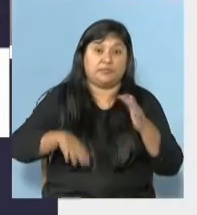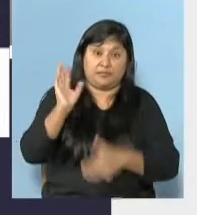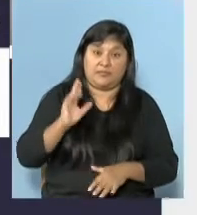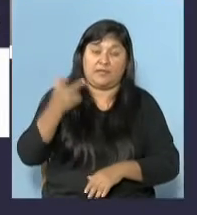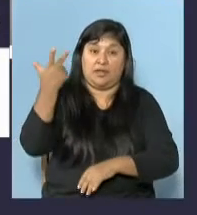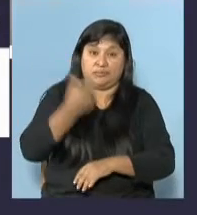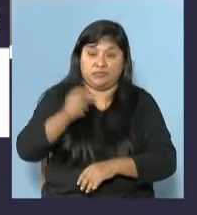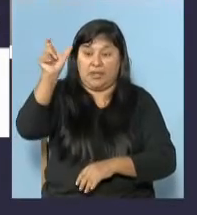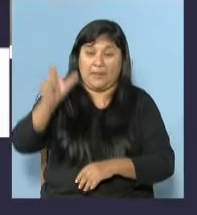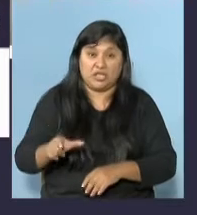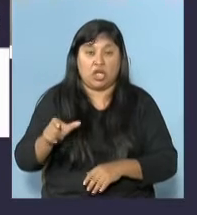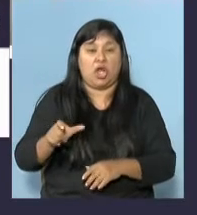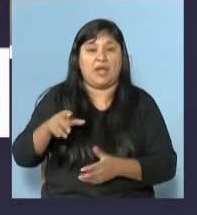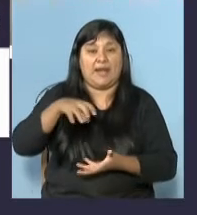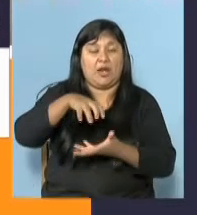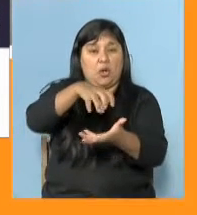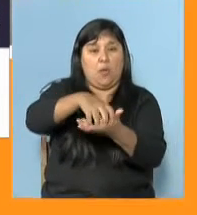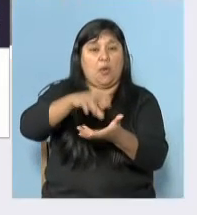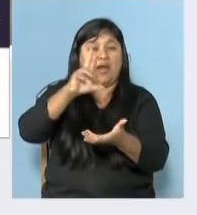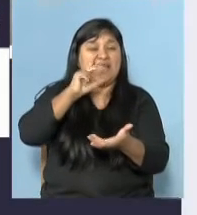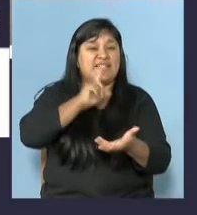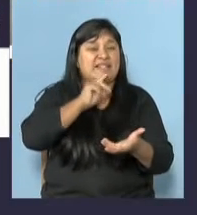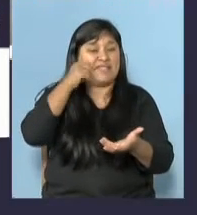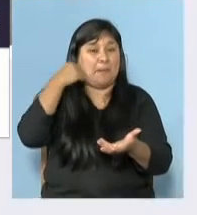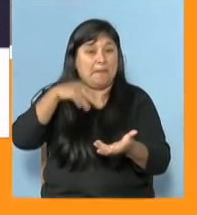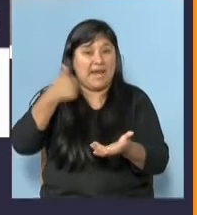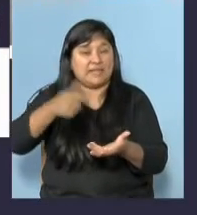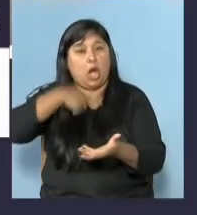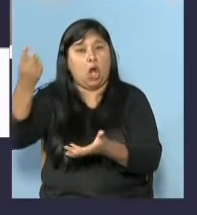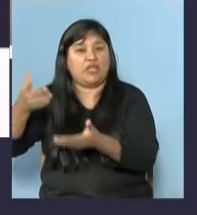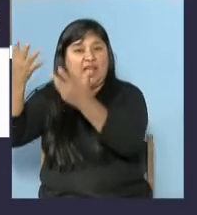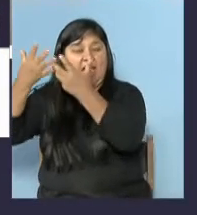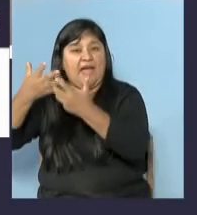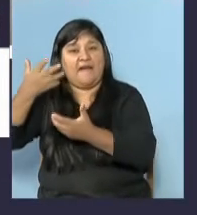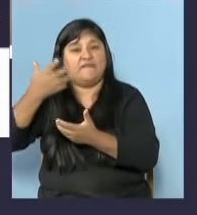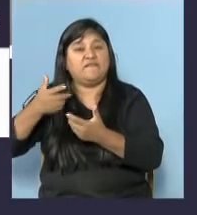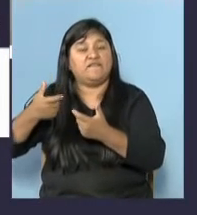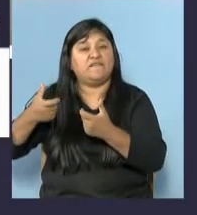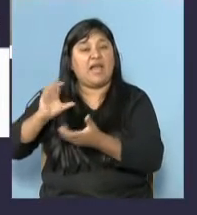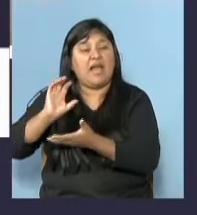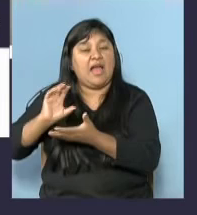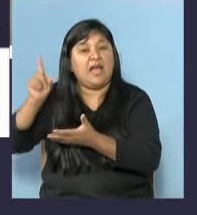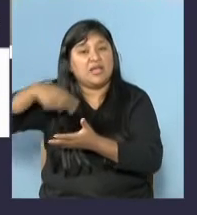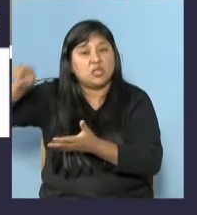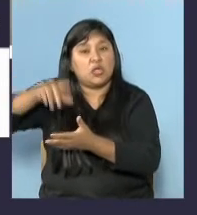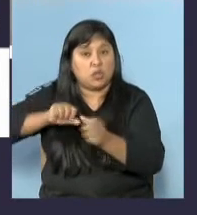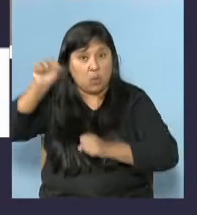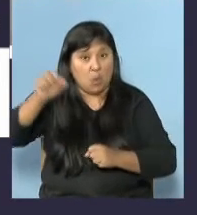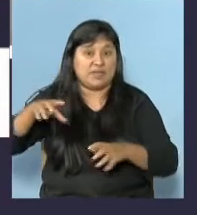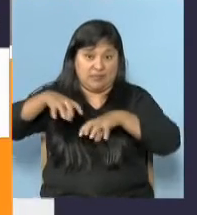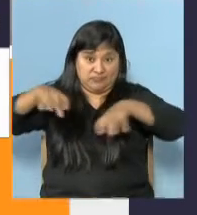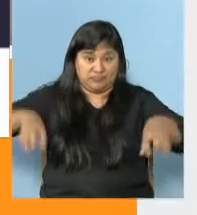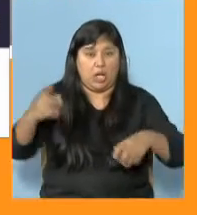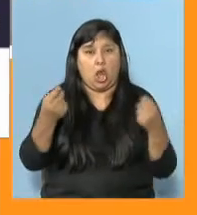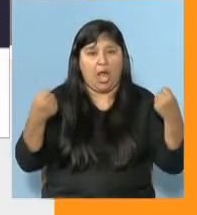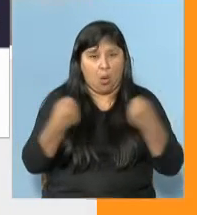firmó Richmond con la Federación Rusa, con el Instituto Gamaleya, pero en este momento se están haciendo las pruebas que corresponde hacer antes de iniciar